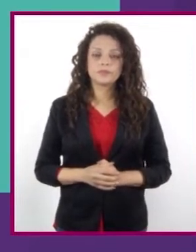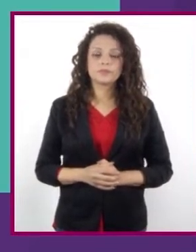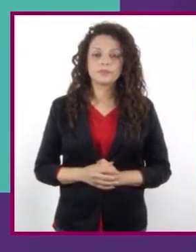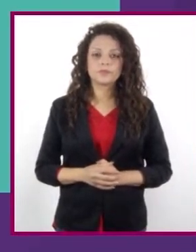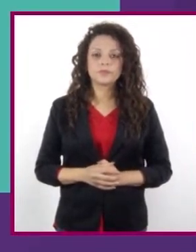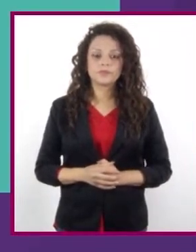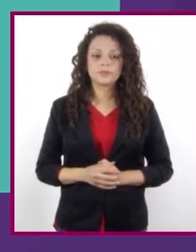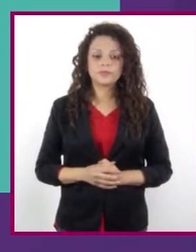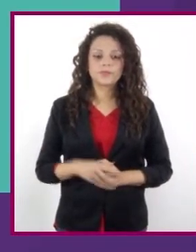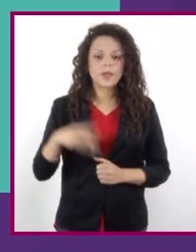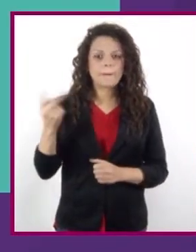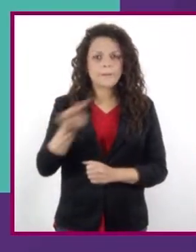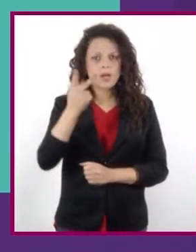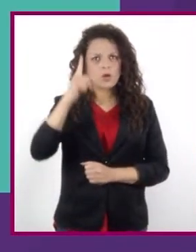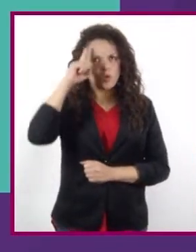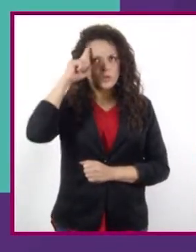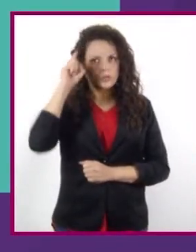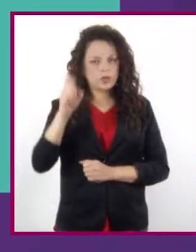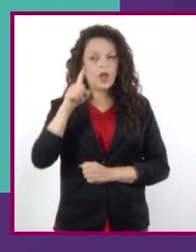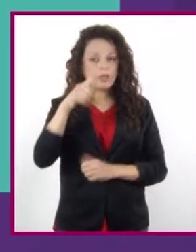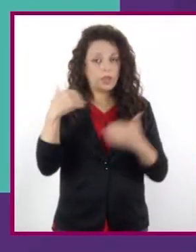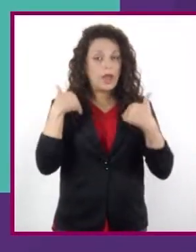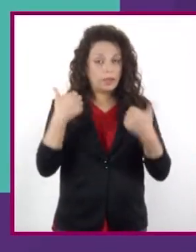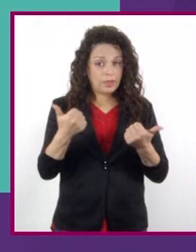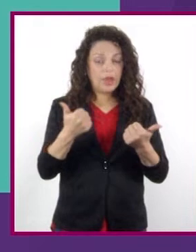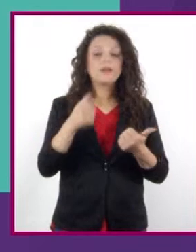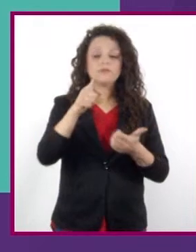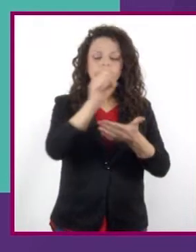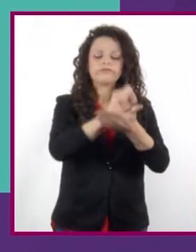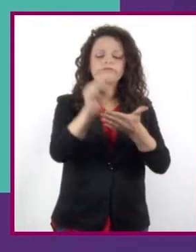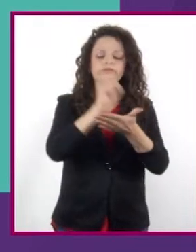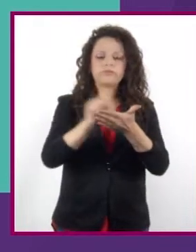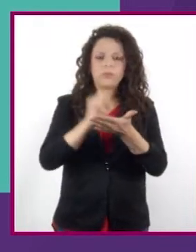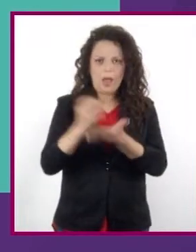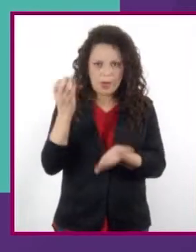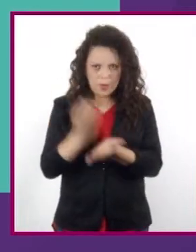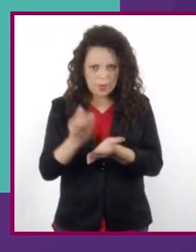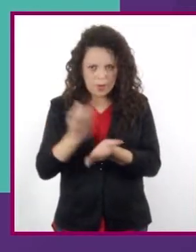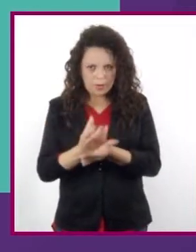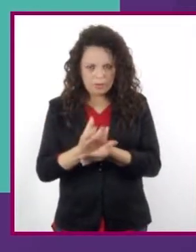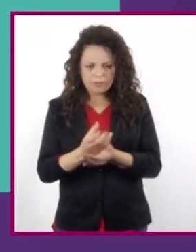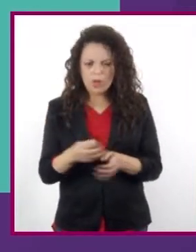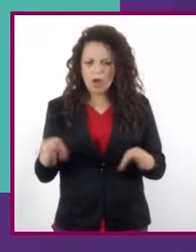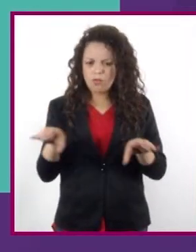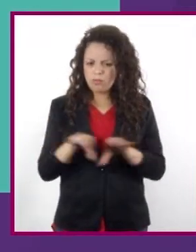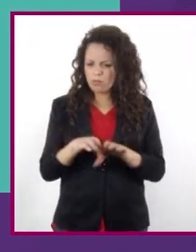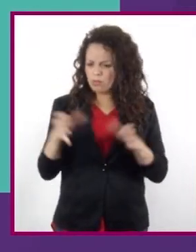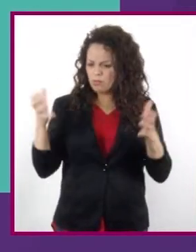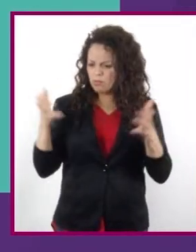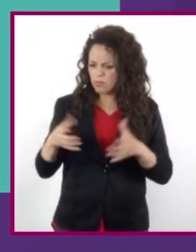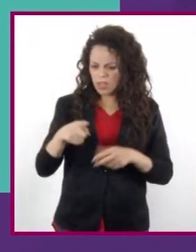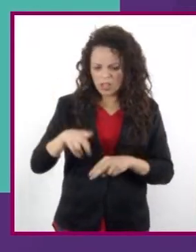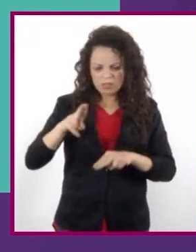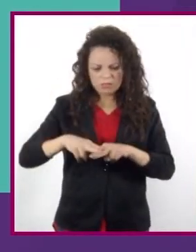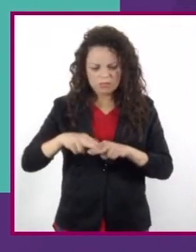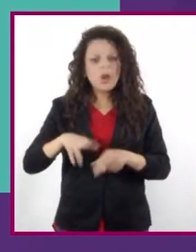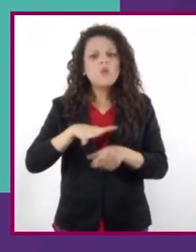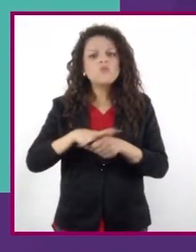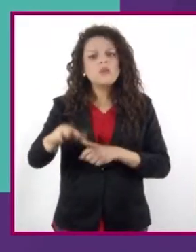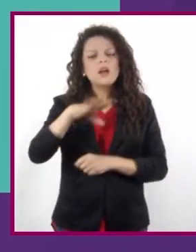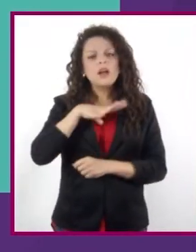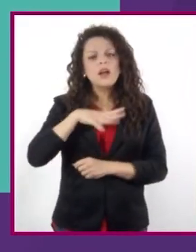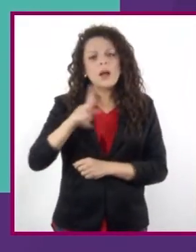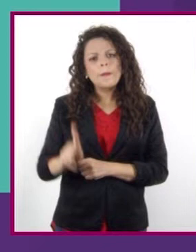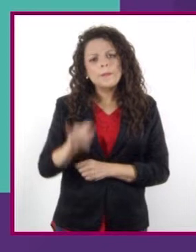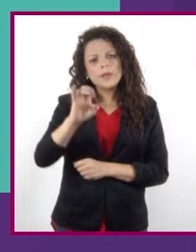Analicen las siguientes preguntas y escríbalas en su cuaderno. ¿Cómo está constituido el inodoro? ¿Qué piezas tiene? ¿Qué